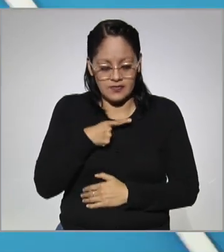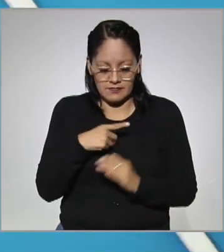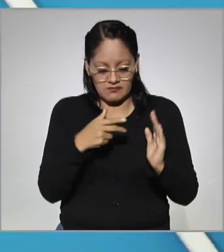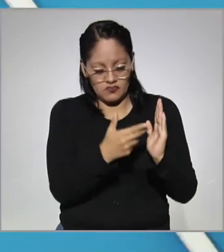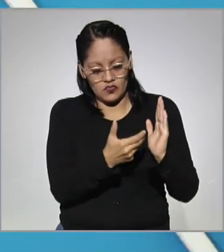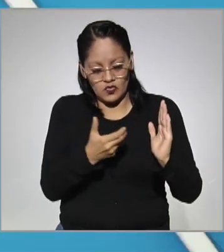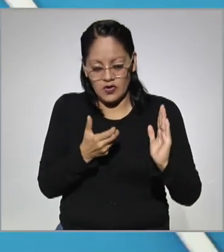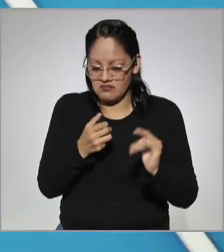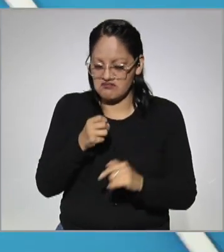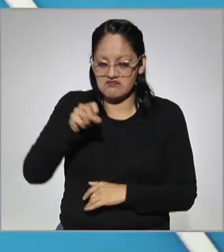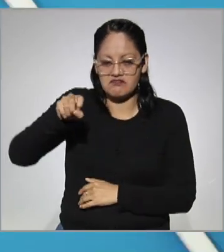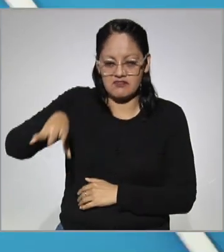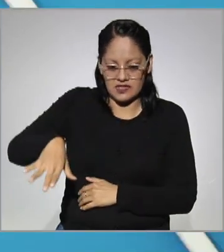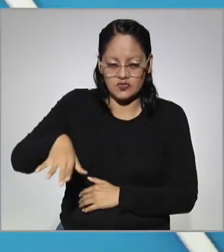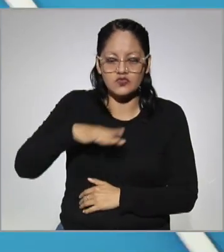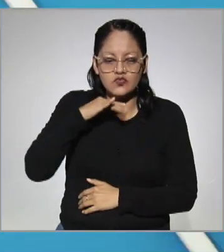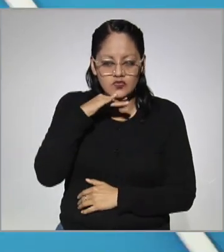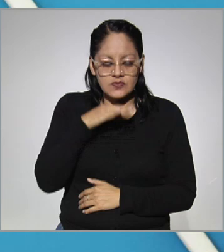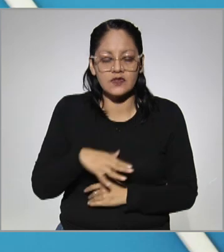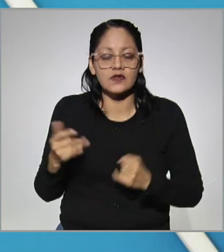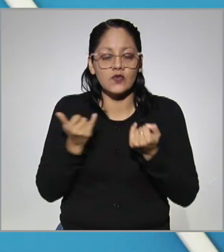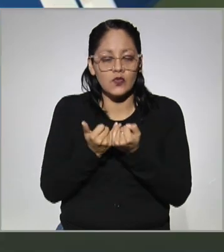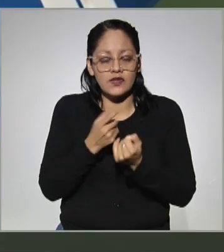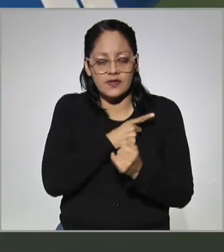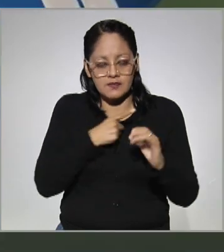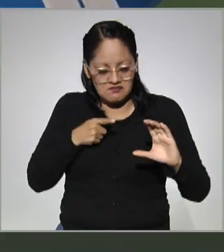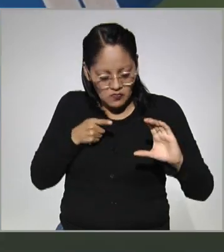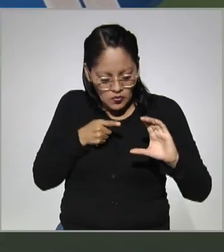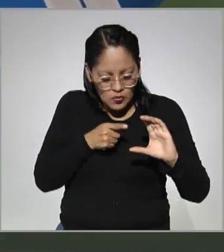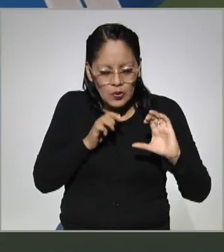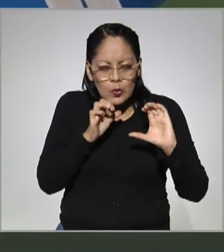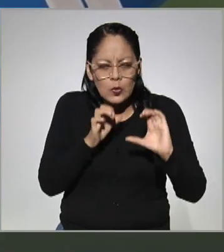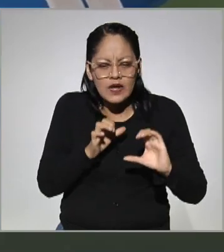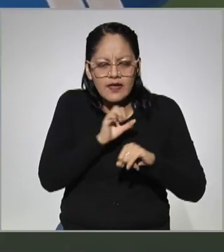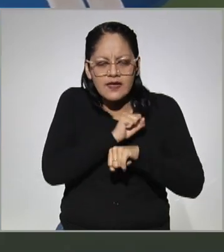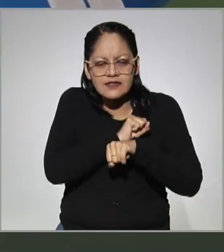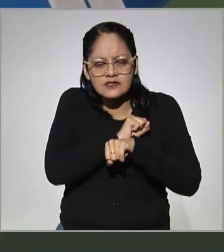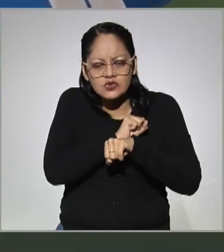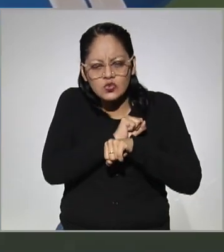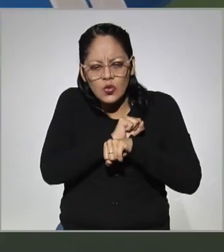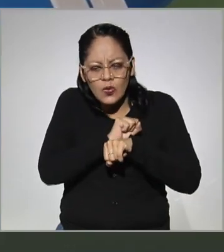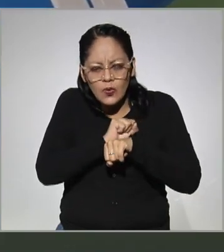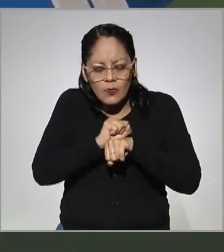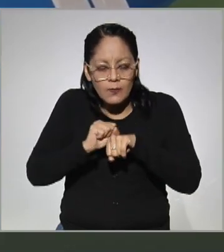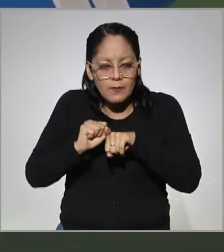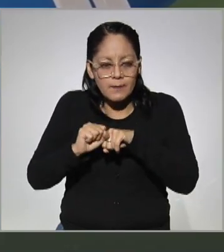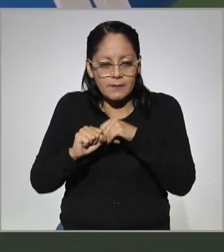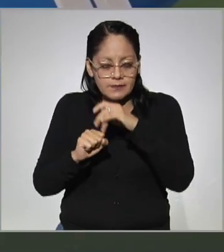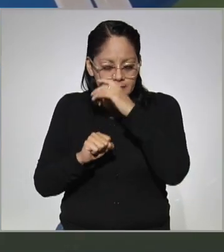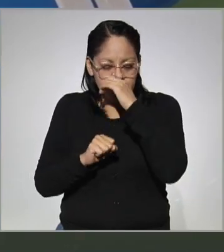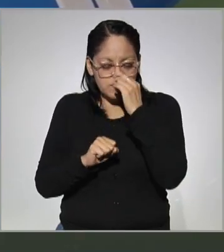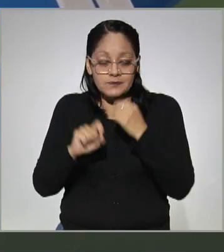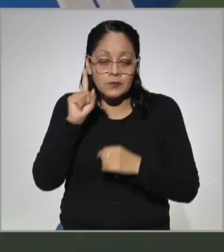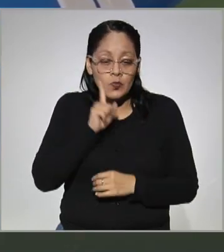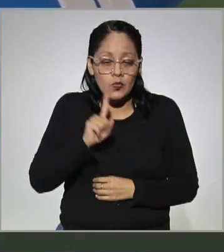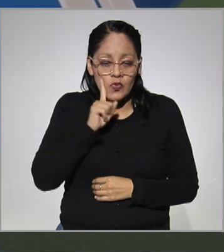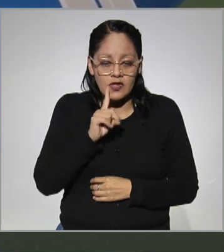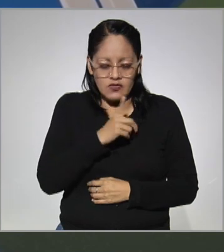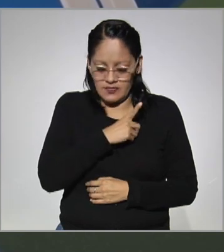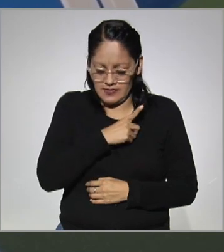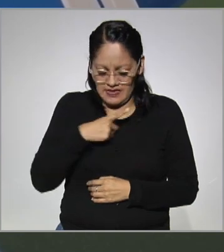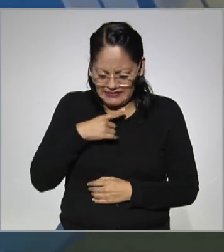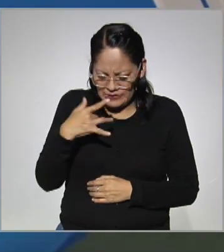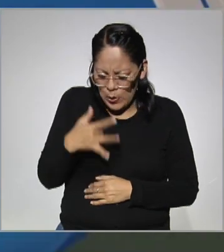desechable y la colocación debe ser con mucho cuidado, de una manera suave, sin que a la paciente le debería de ocasionar